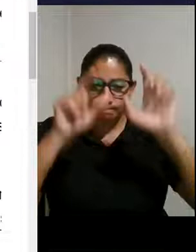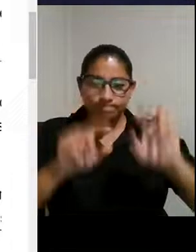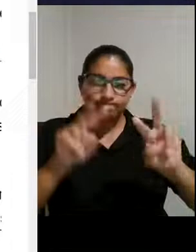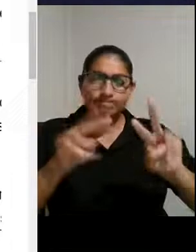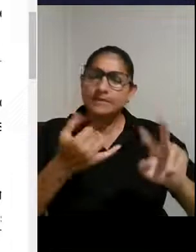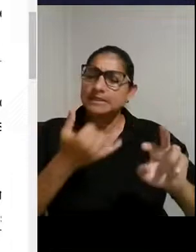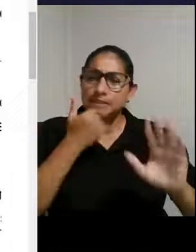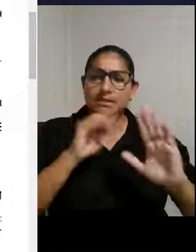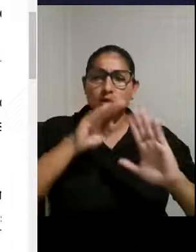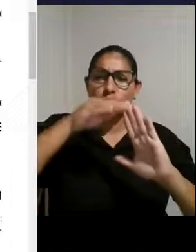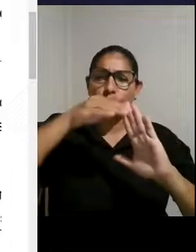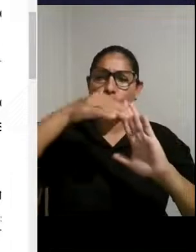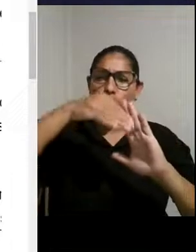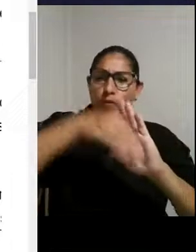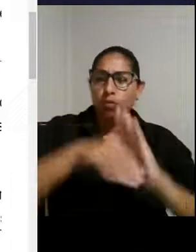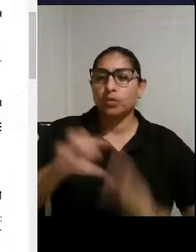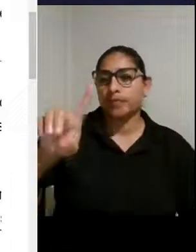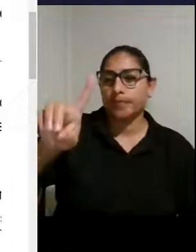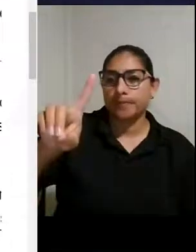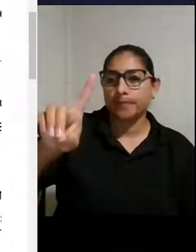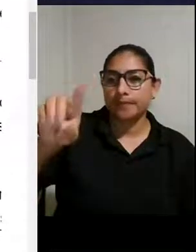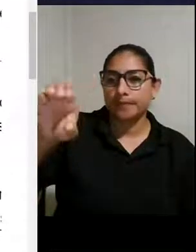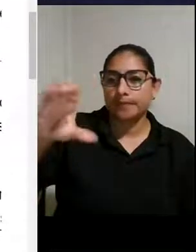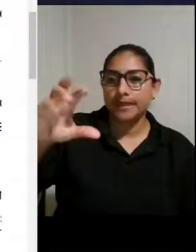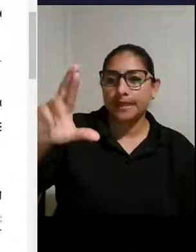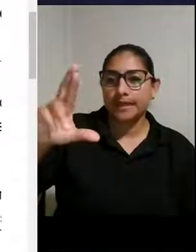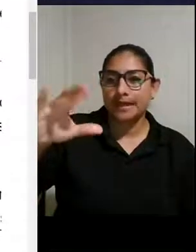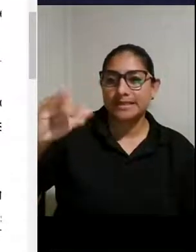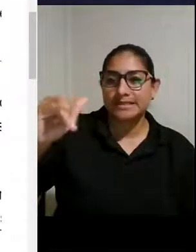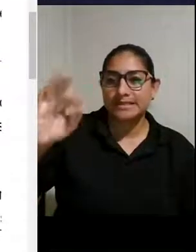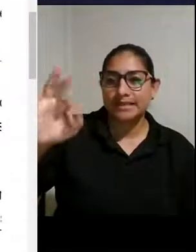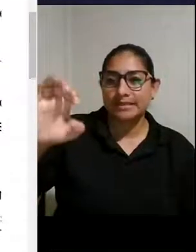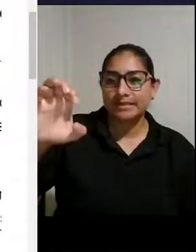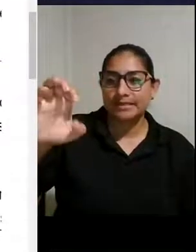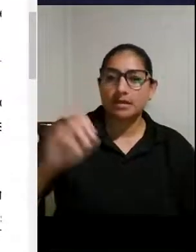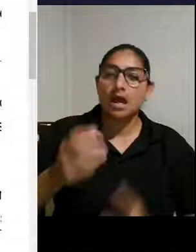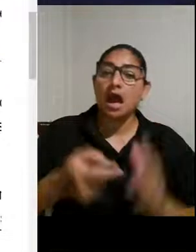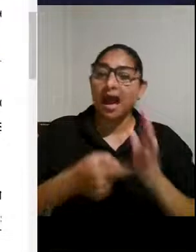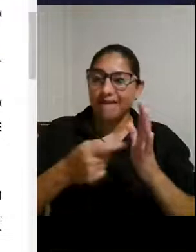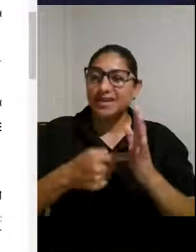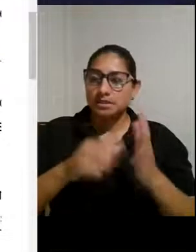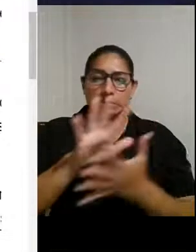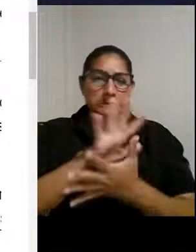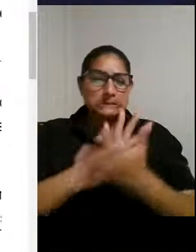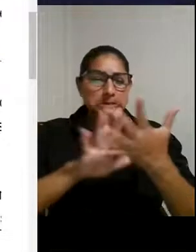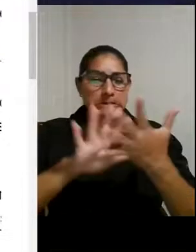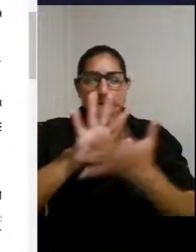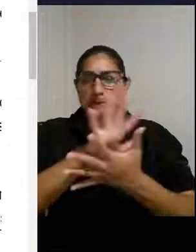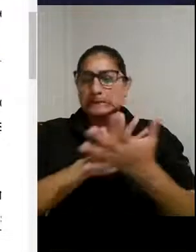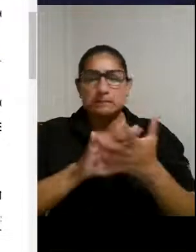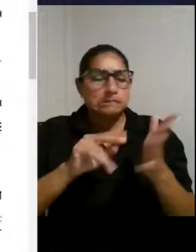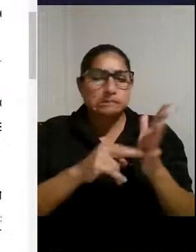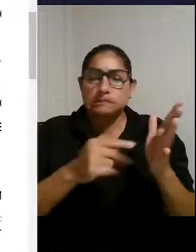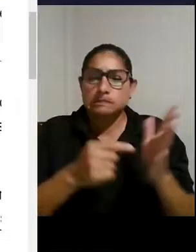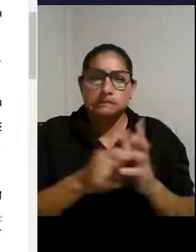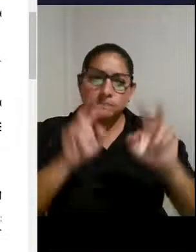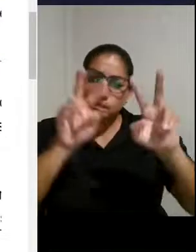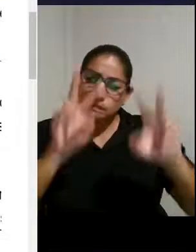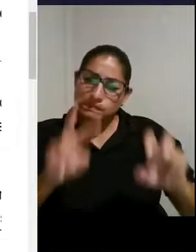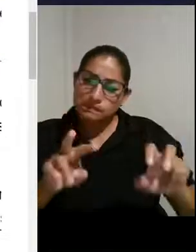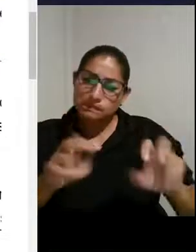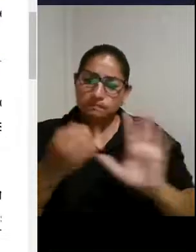em, pues, suelen confundir un poquito lo que es el análisis de